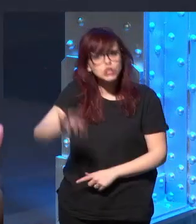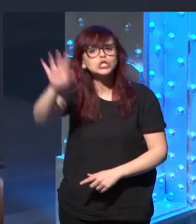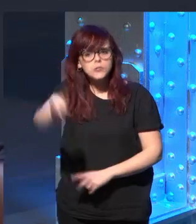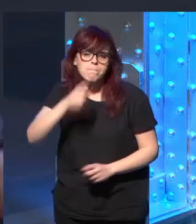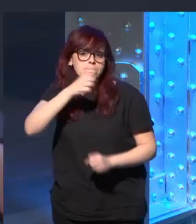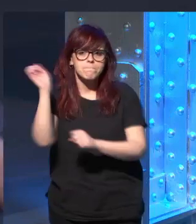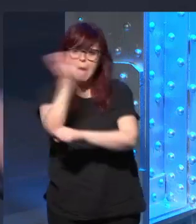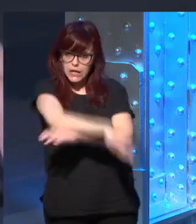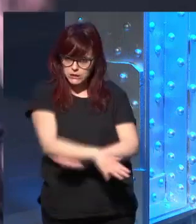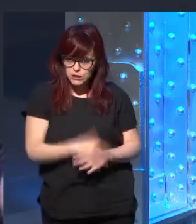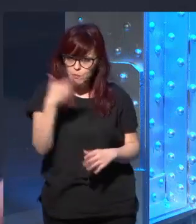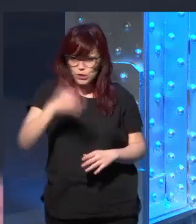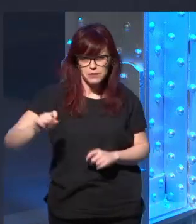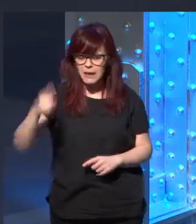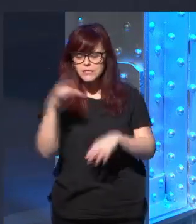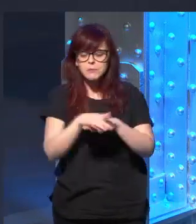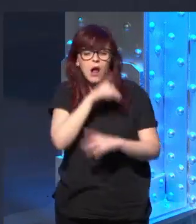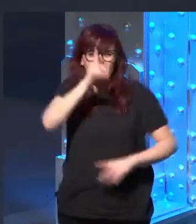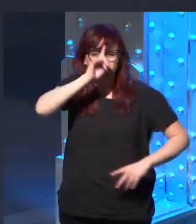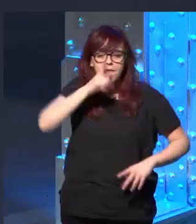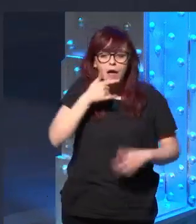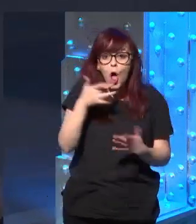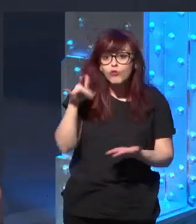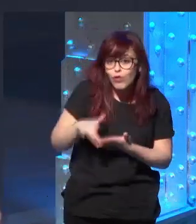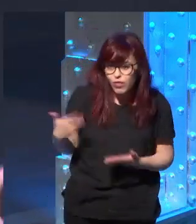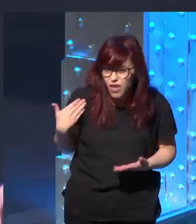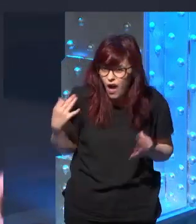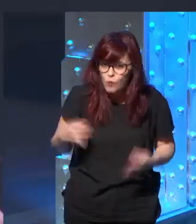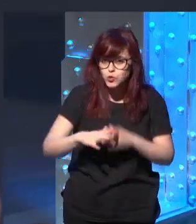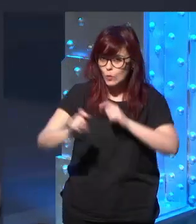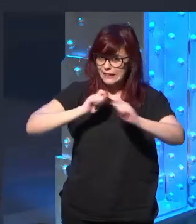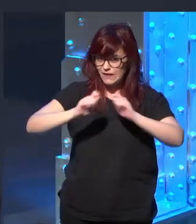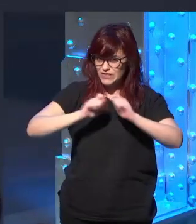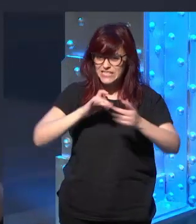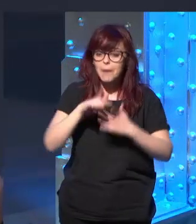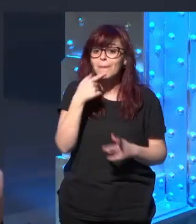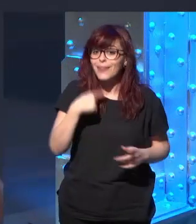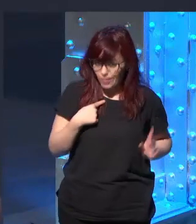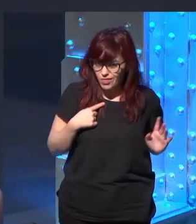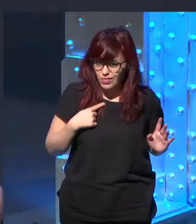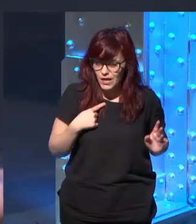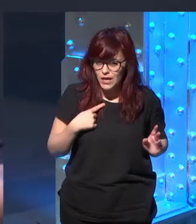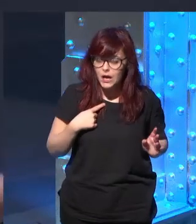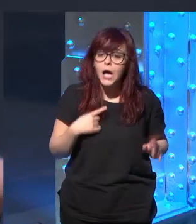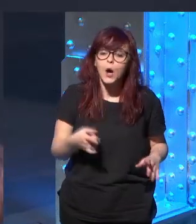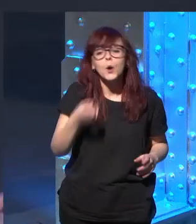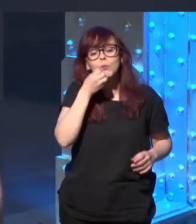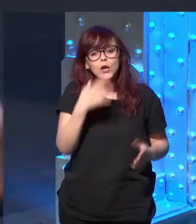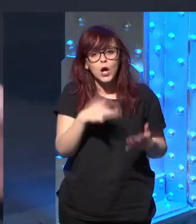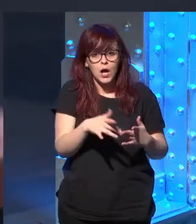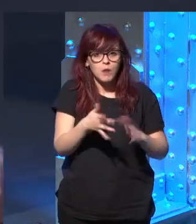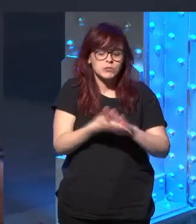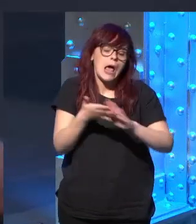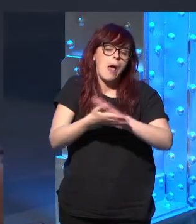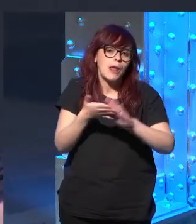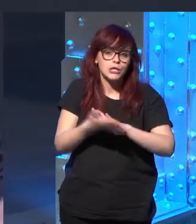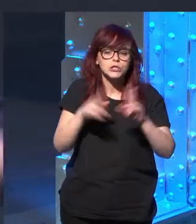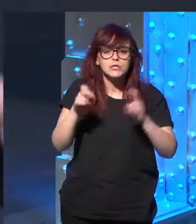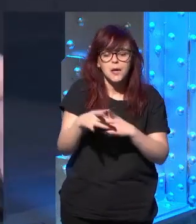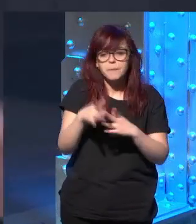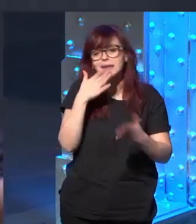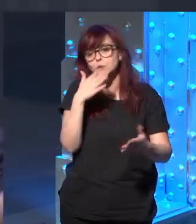Uh-huh. O, no sabéis lo que decís, el otro día, os lo prometo, en una entrevista me dijeron, bueno, porque digo, bueno, claro,